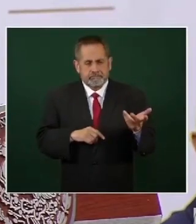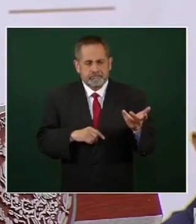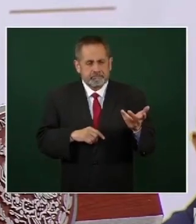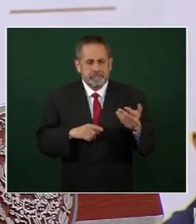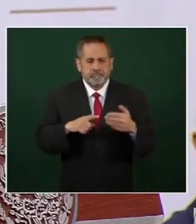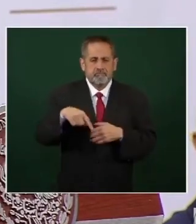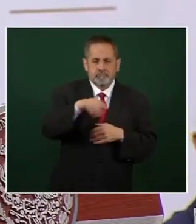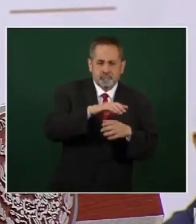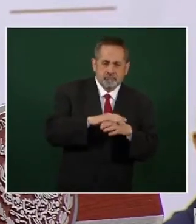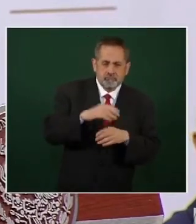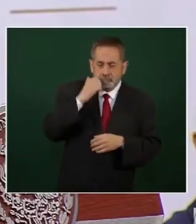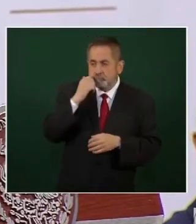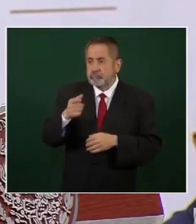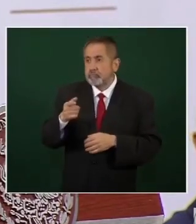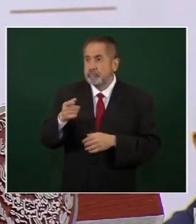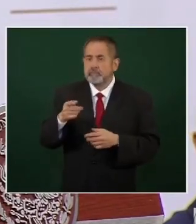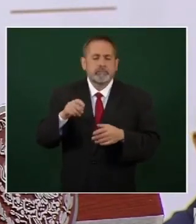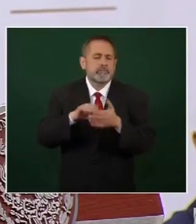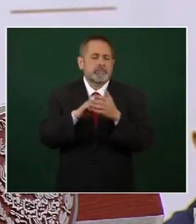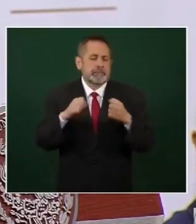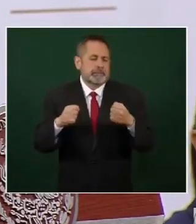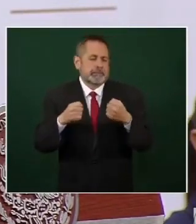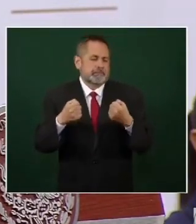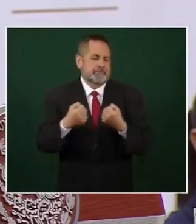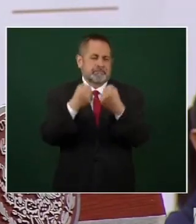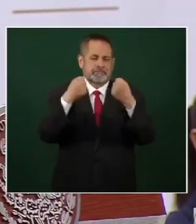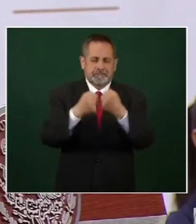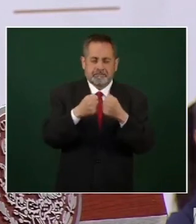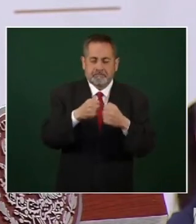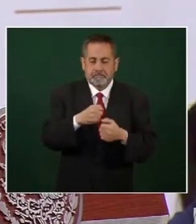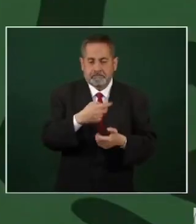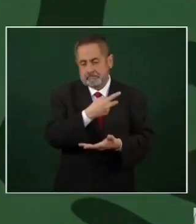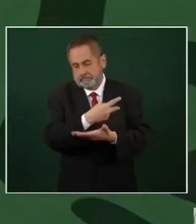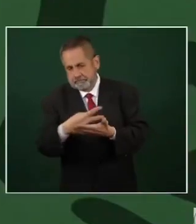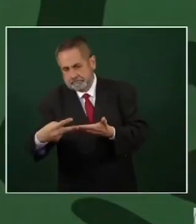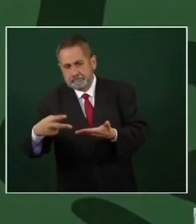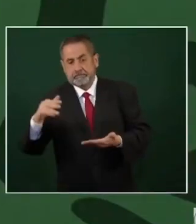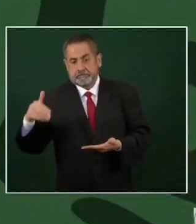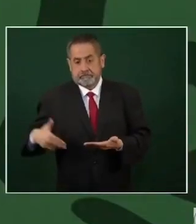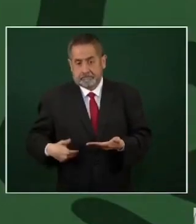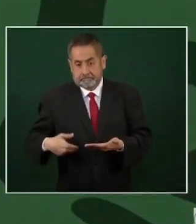consigna de rematar a heridos en enfrentamientos,